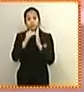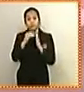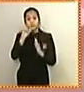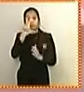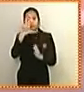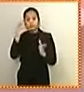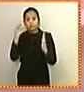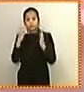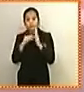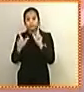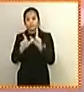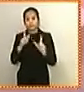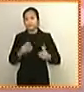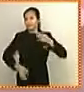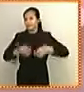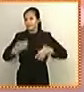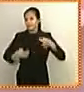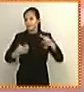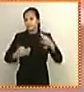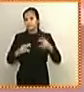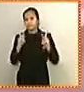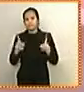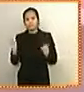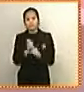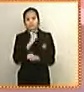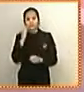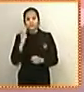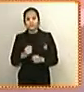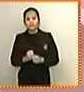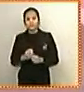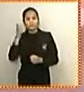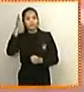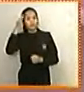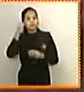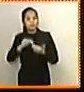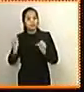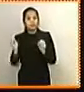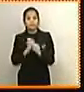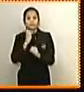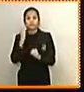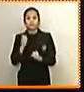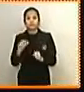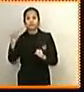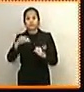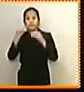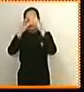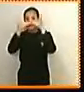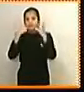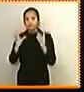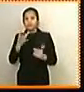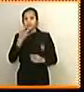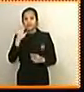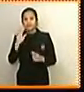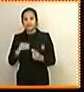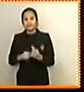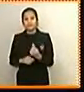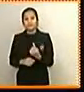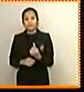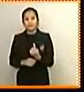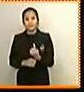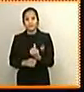3.600.000 lempiras. Muchas felicidades a nuestros ganadores. Conoceremos el primer dígito seleccionado para esta linda mañana. Suerte, porque este